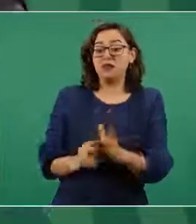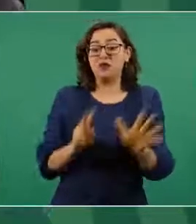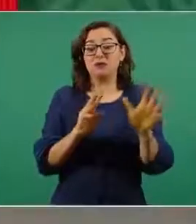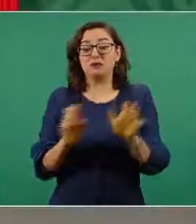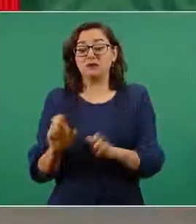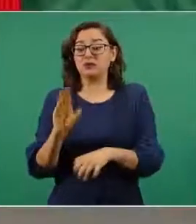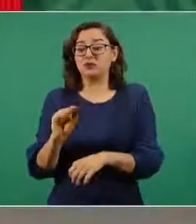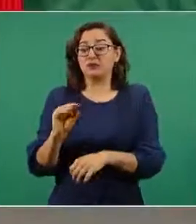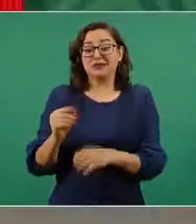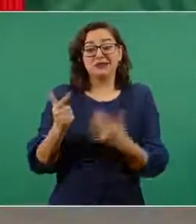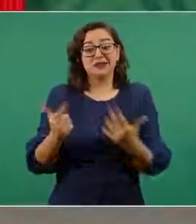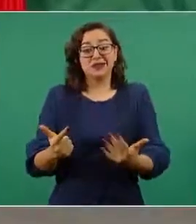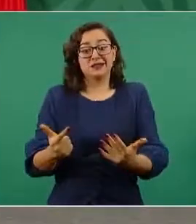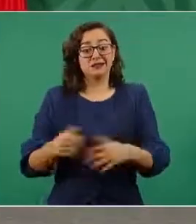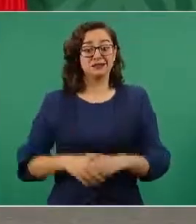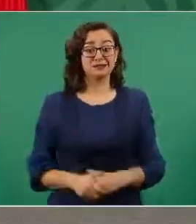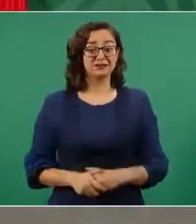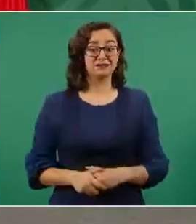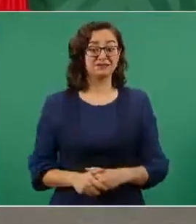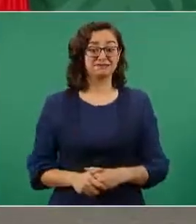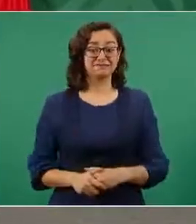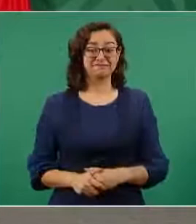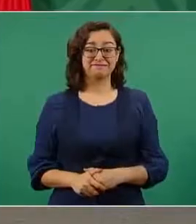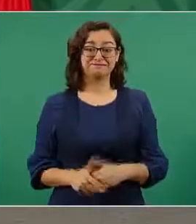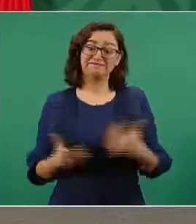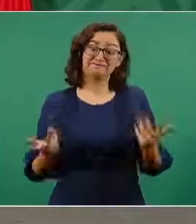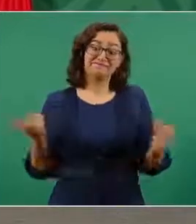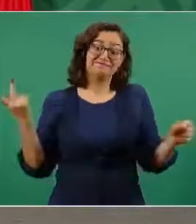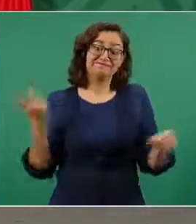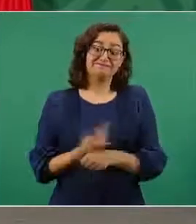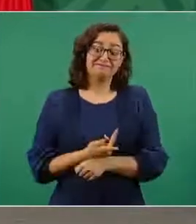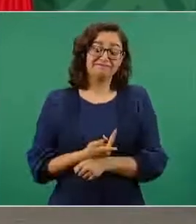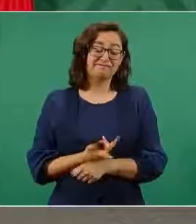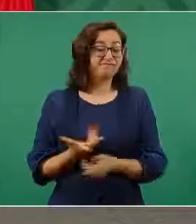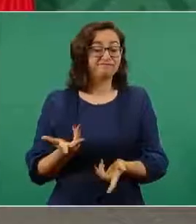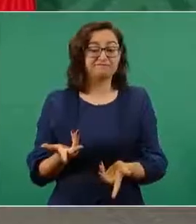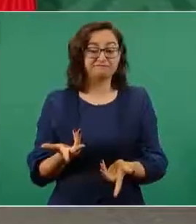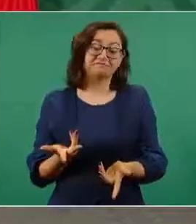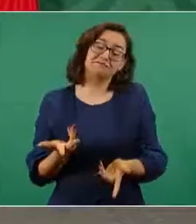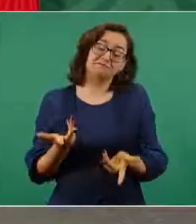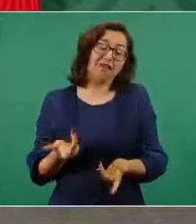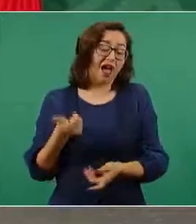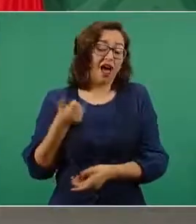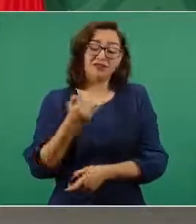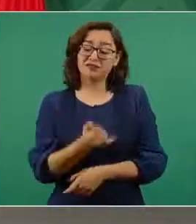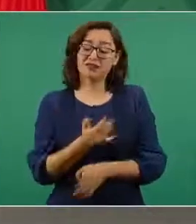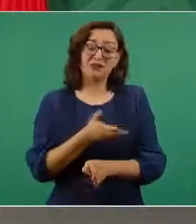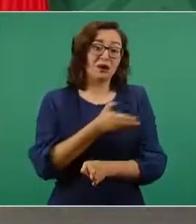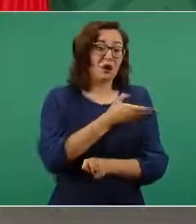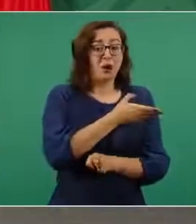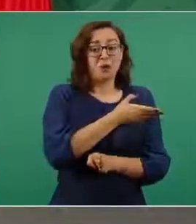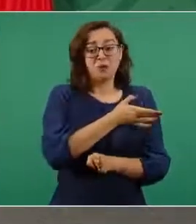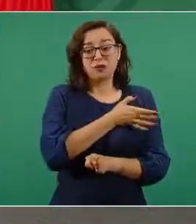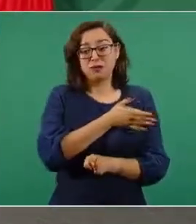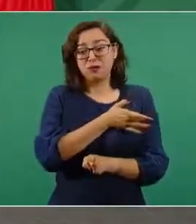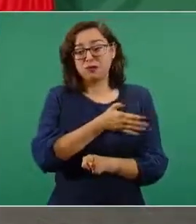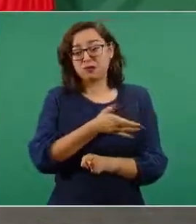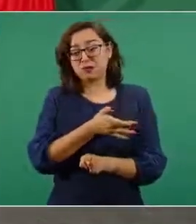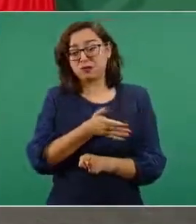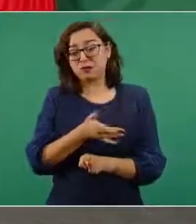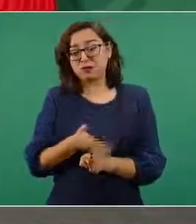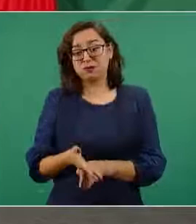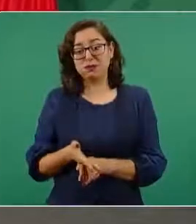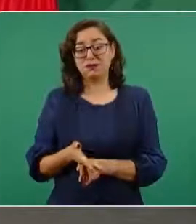1997. Pues es todo lo que aconteció en el periodo neoliberal. Son todos